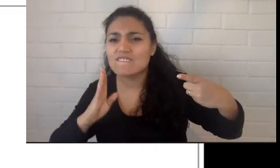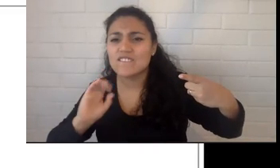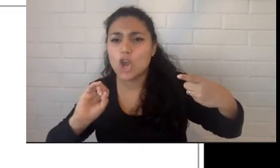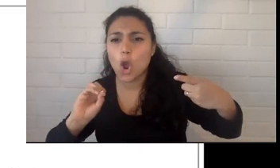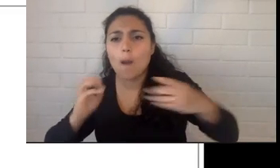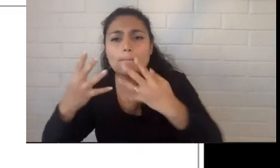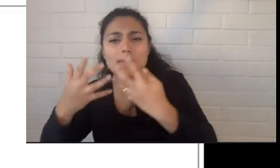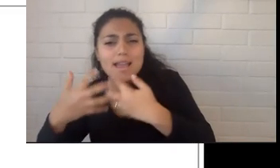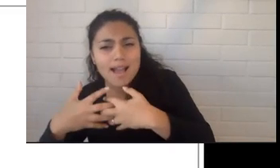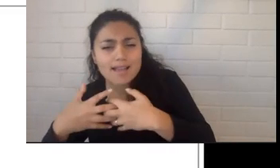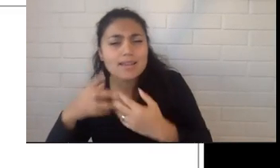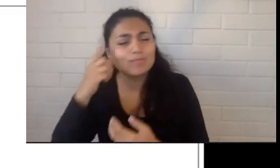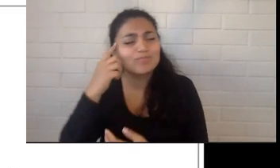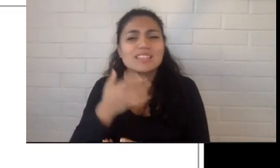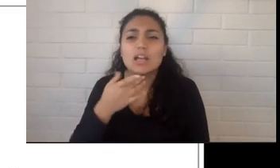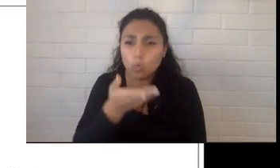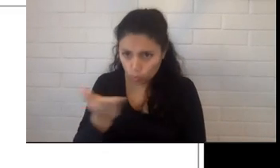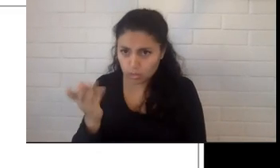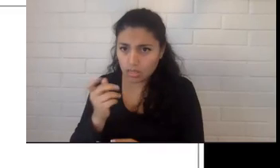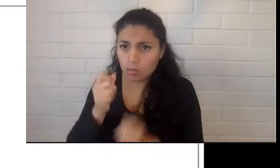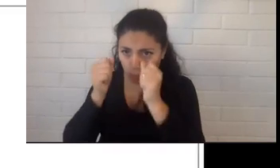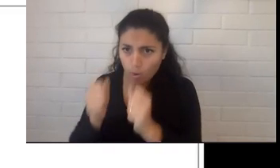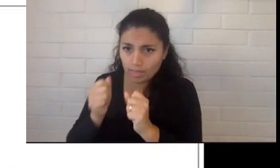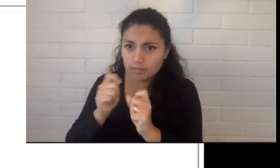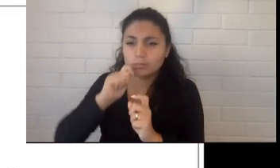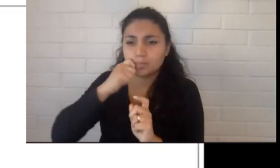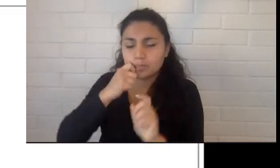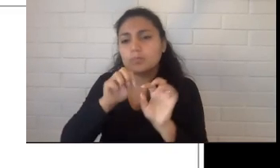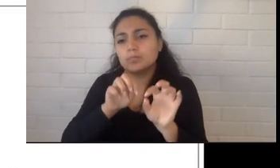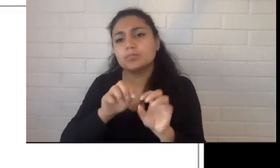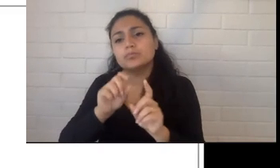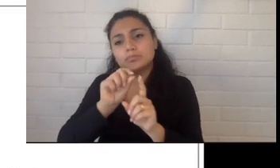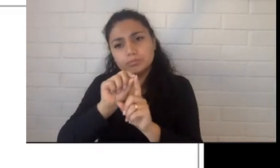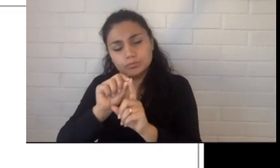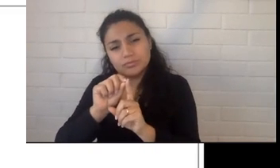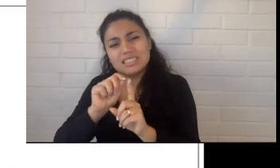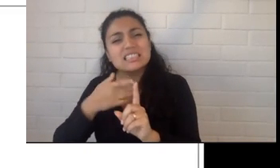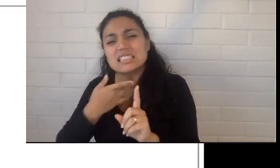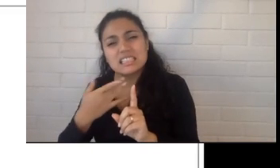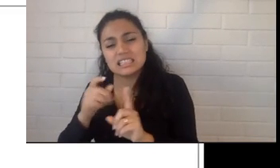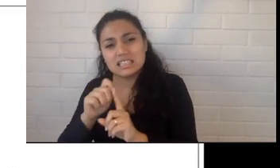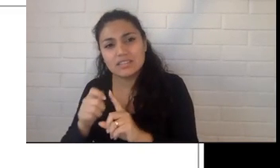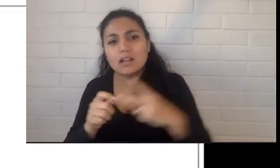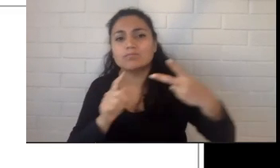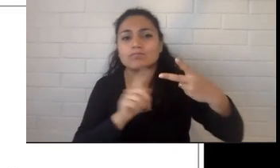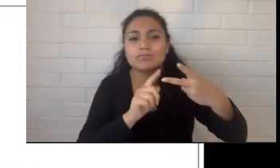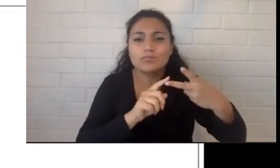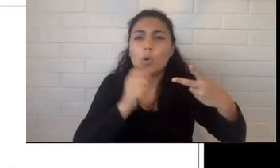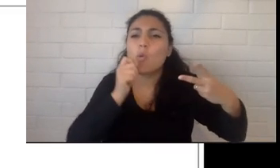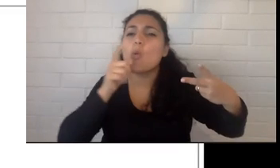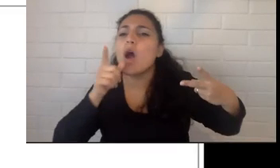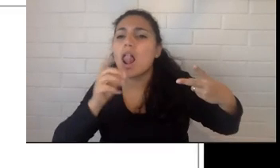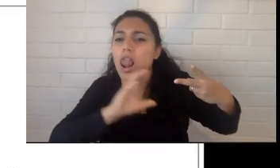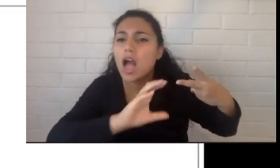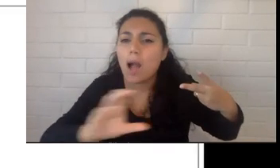ustedes puedan hacer una definición conjugando cada uno de los elementos que nosotros vimos, cuáles son los campos de acción,